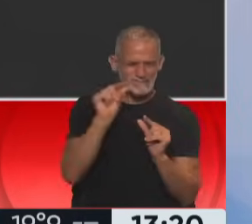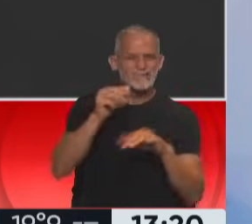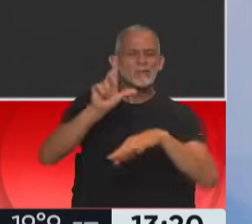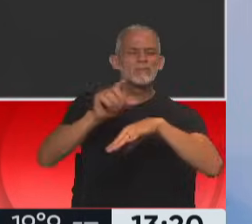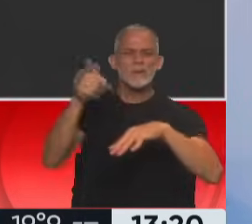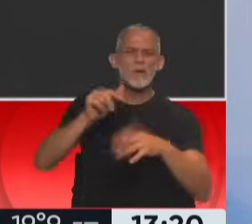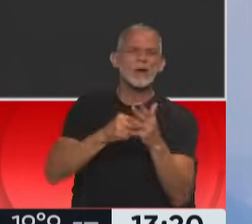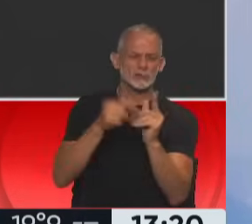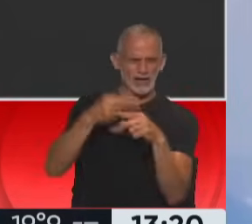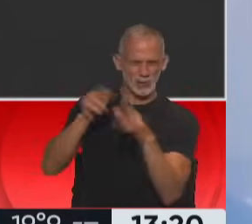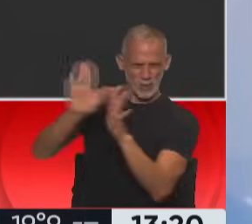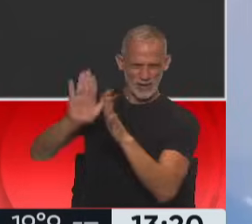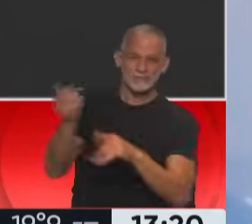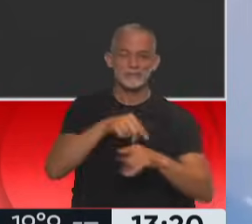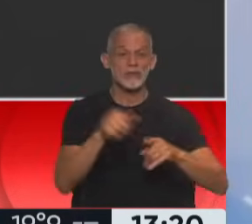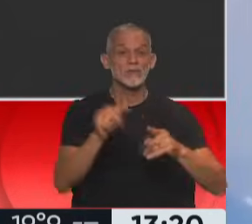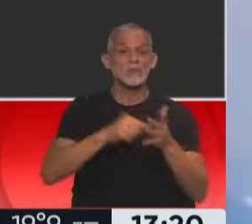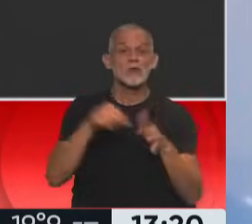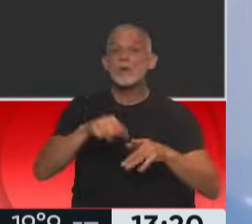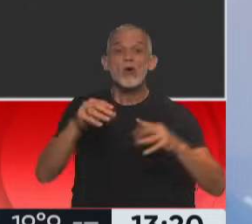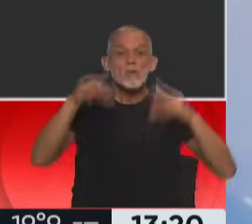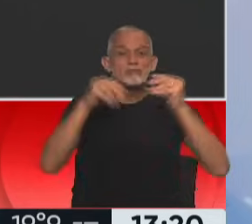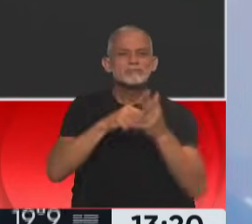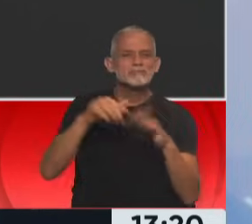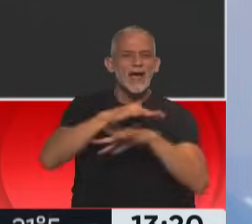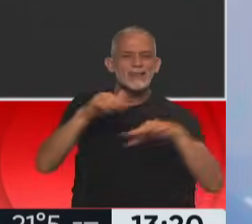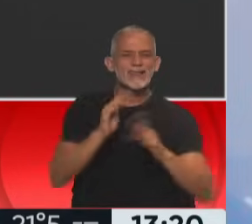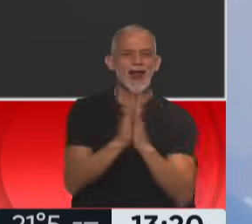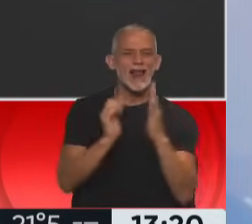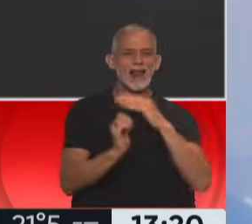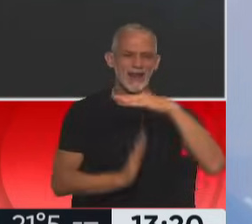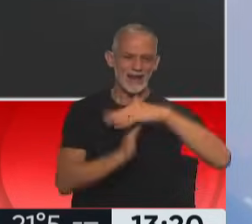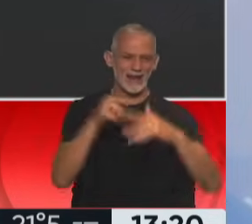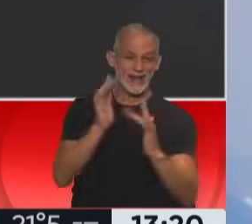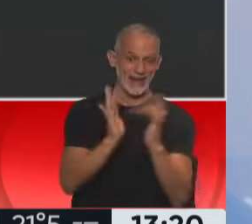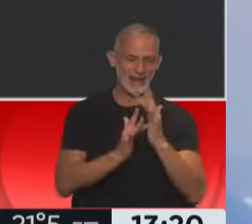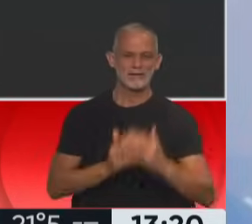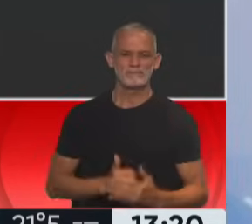aquí a Buenos Aires para ver cómo está la situación allí. Laura, te escuchamos.